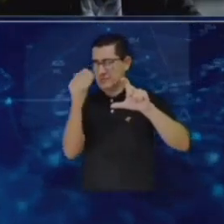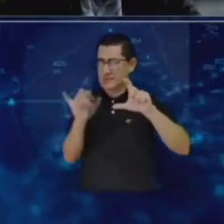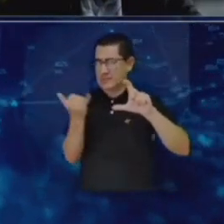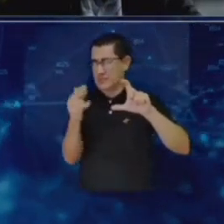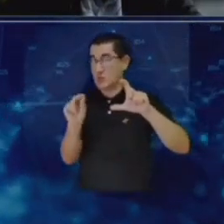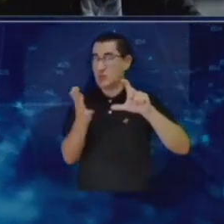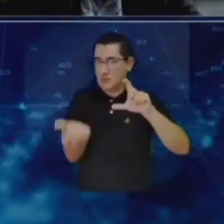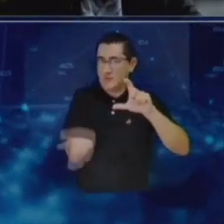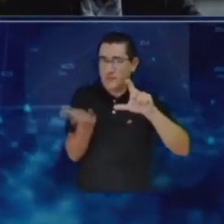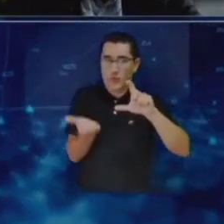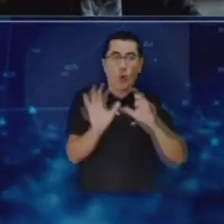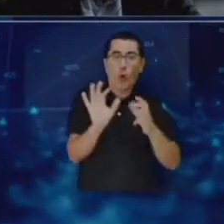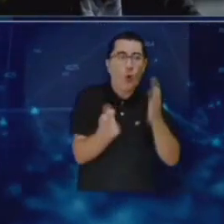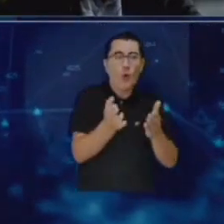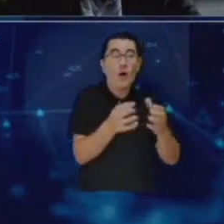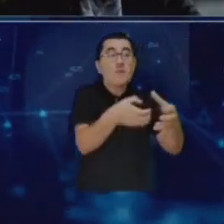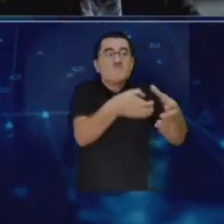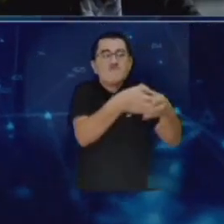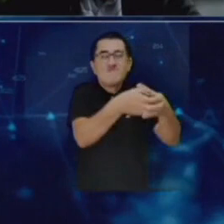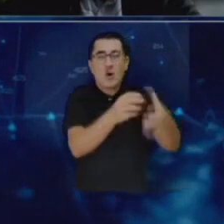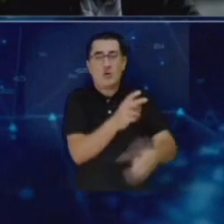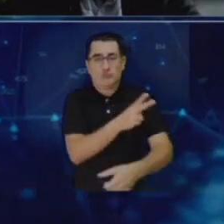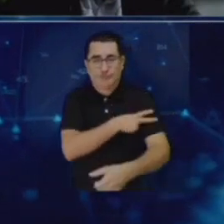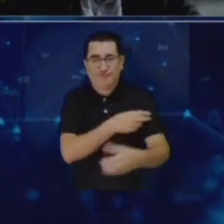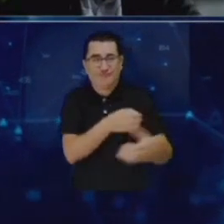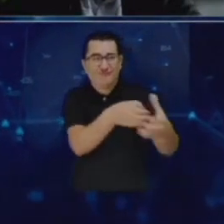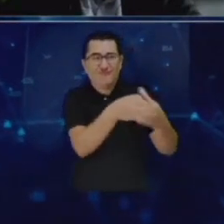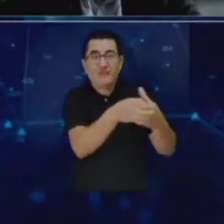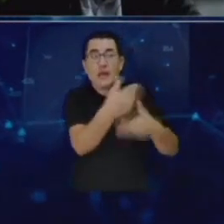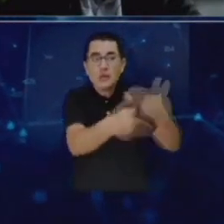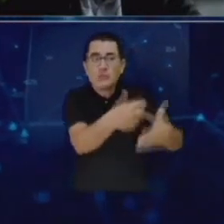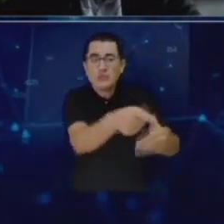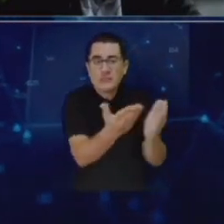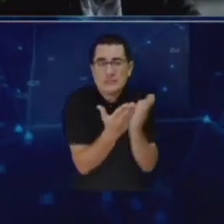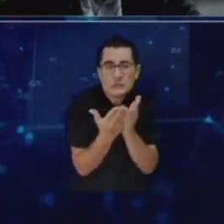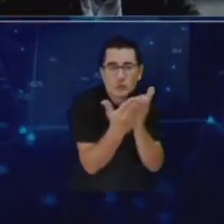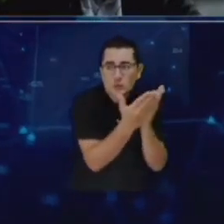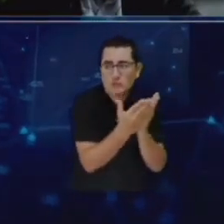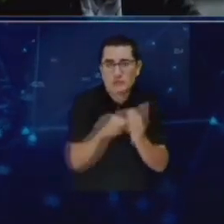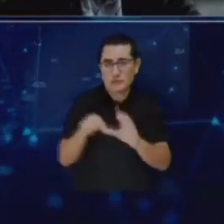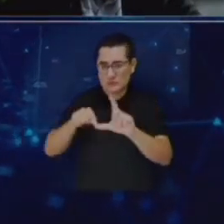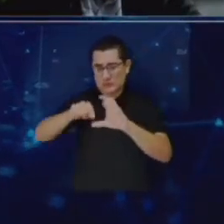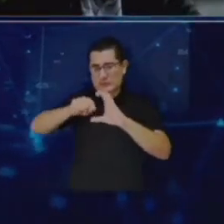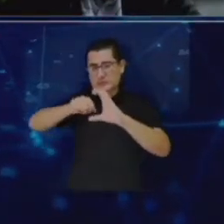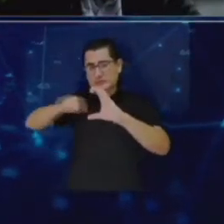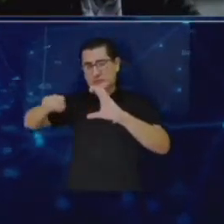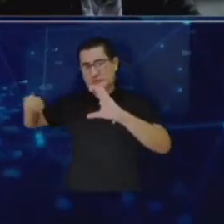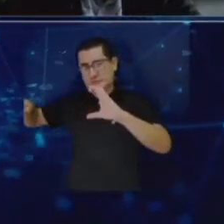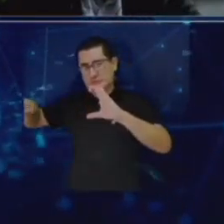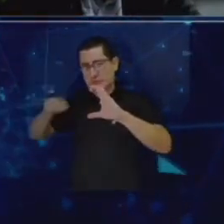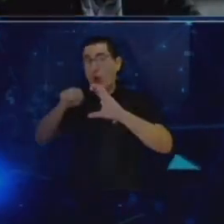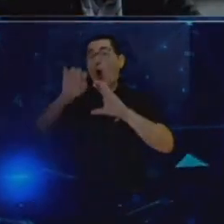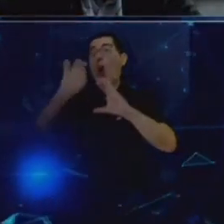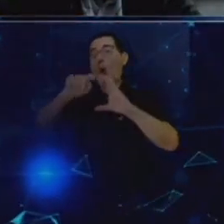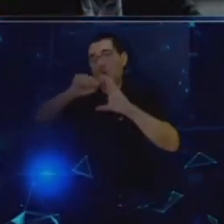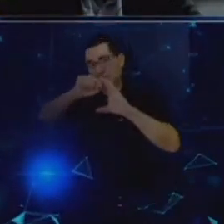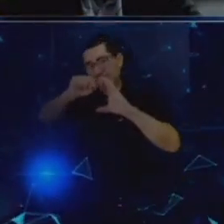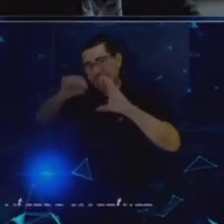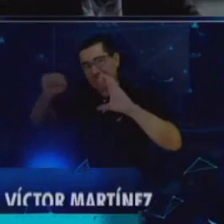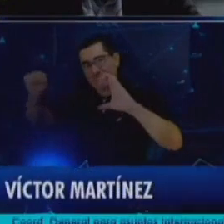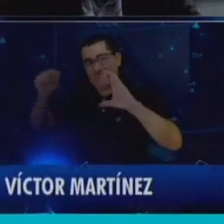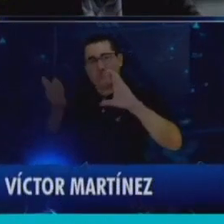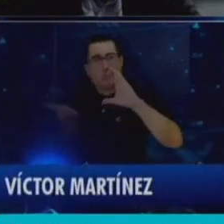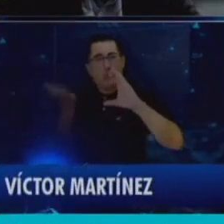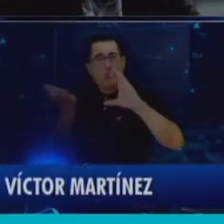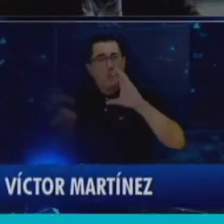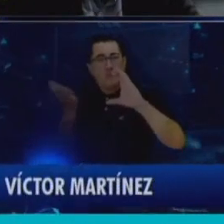que realizan las comisiones de estudio a fin de que se conozca el uso que se le da a cada uno de estos